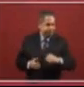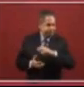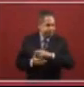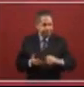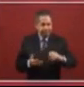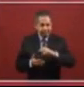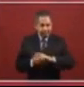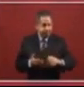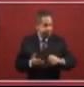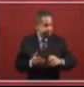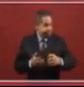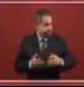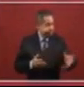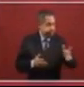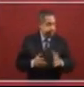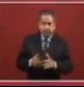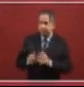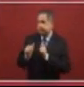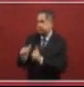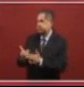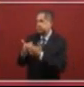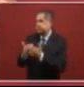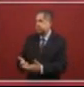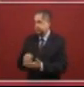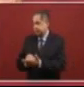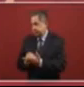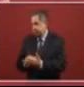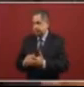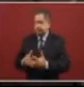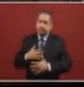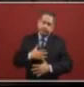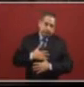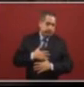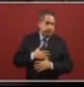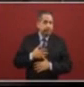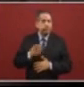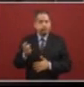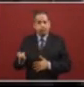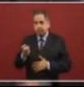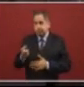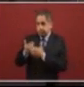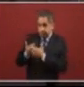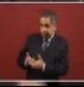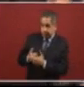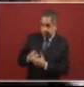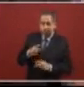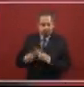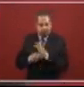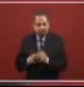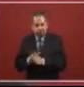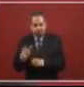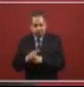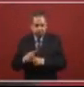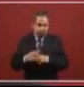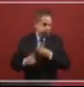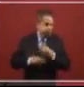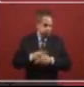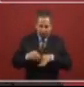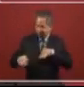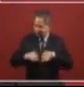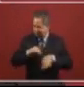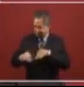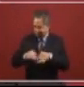a llevárselo todo. Por eso podemos decir que vamos a sacar adelante al país con lo que nos dejaron.